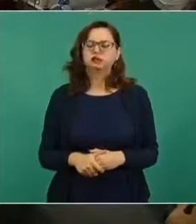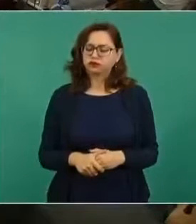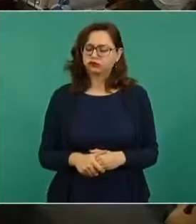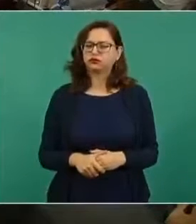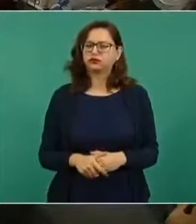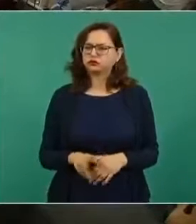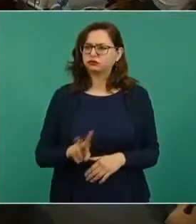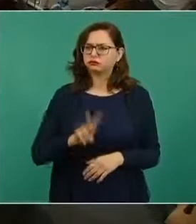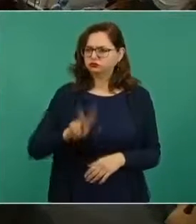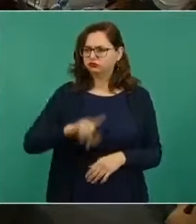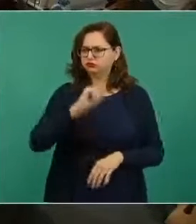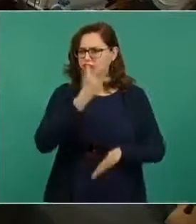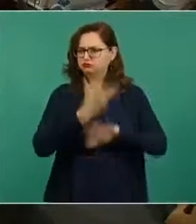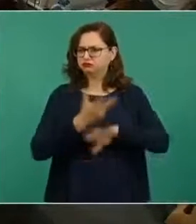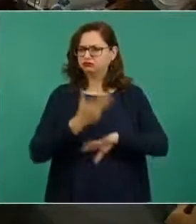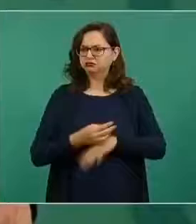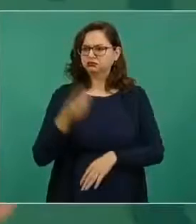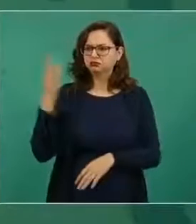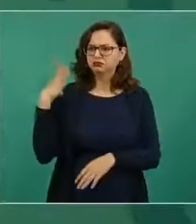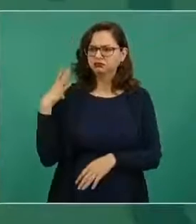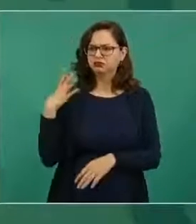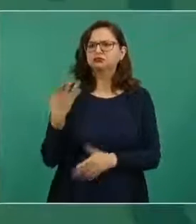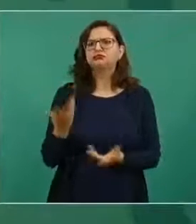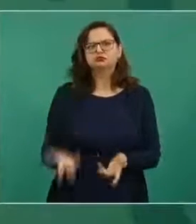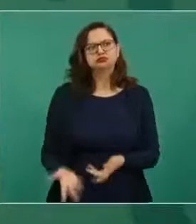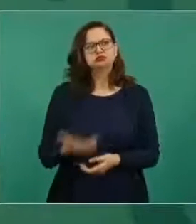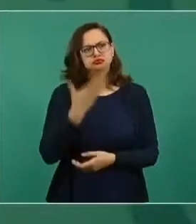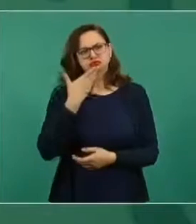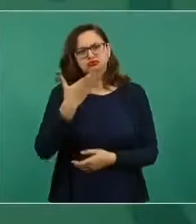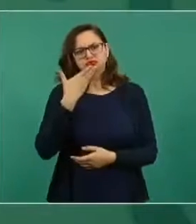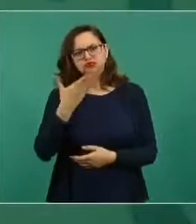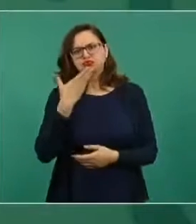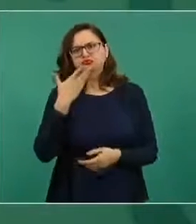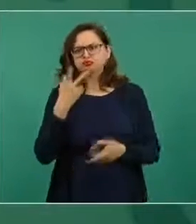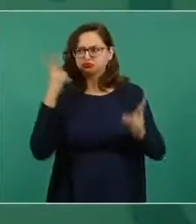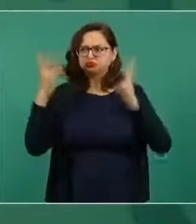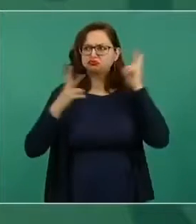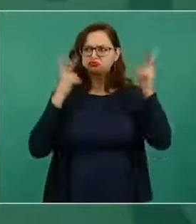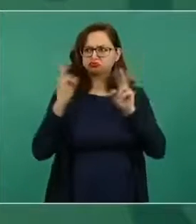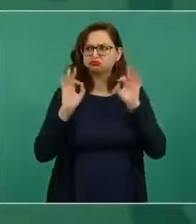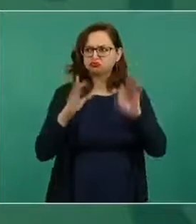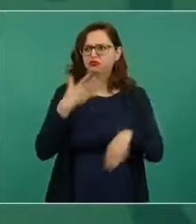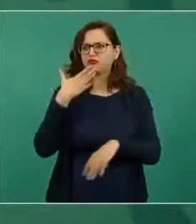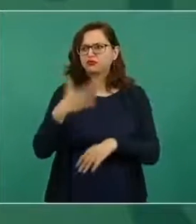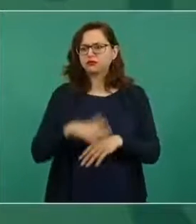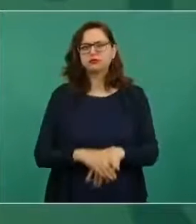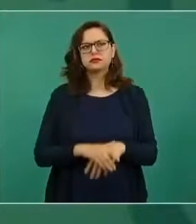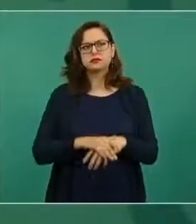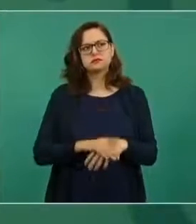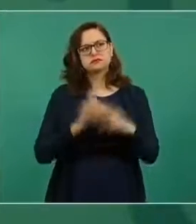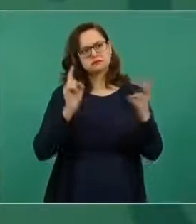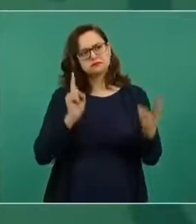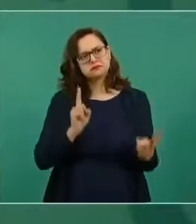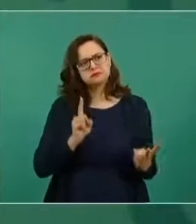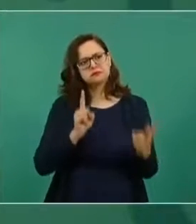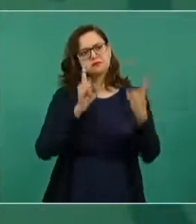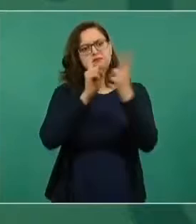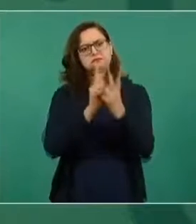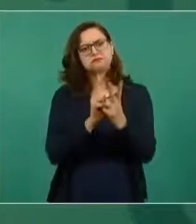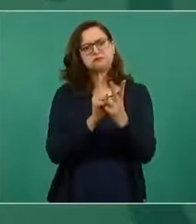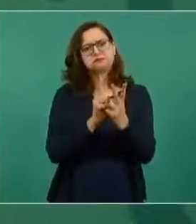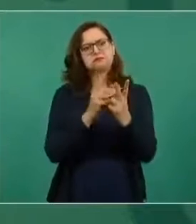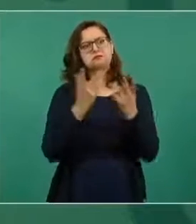visita a Washington, un encuentro con el primer ministro Trudeau, con el presidente Biden.